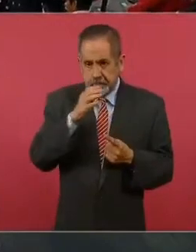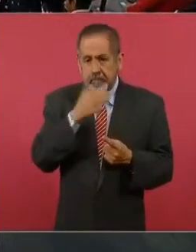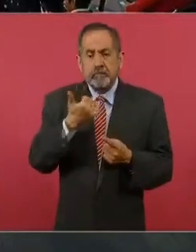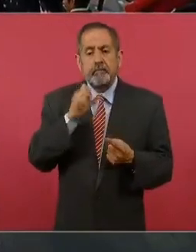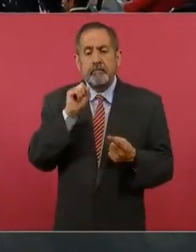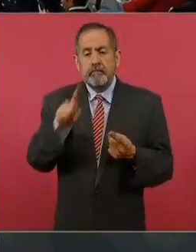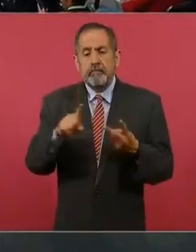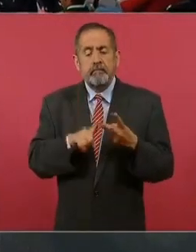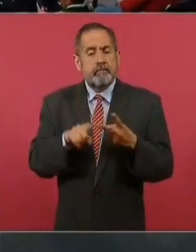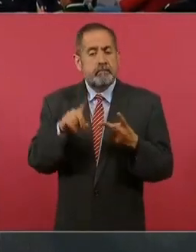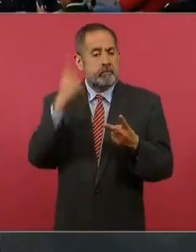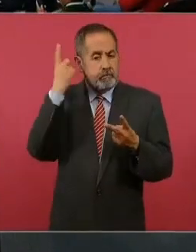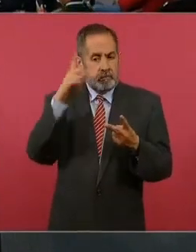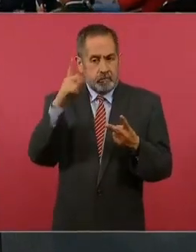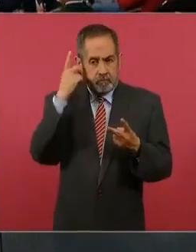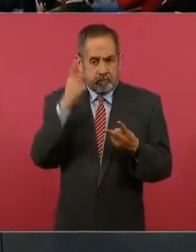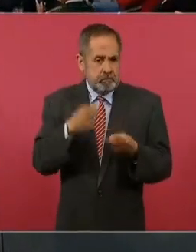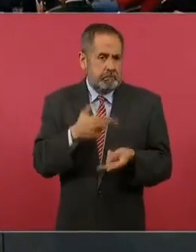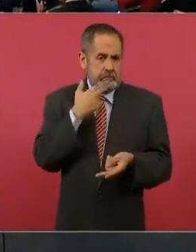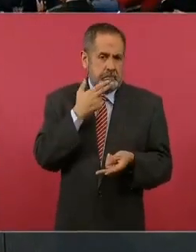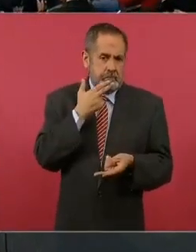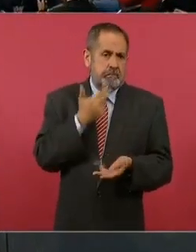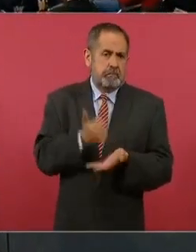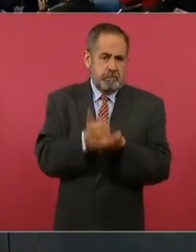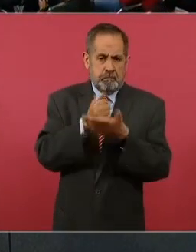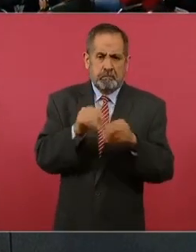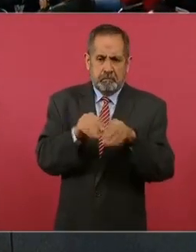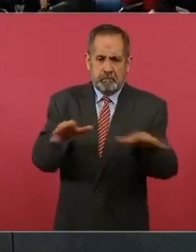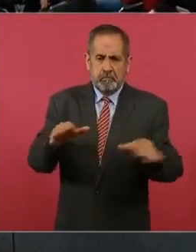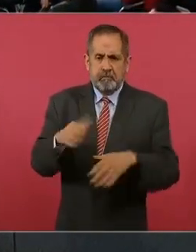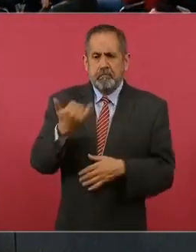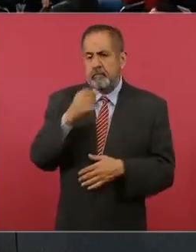a la laguna de Durango. Y